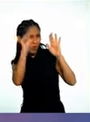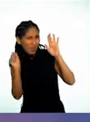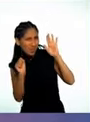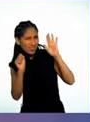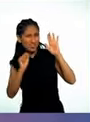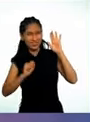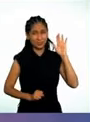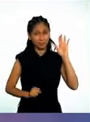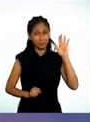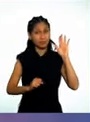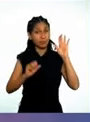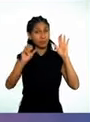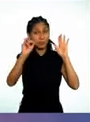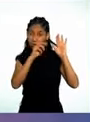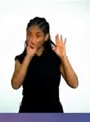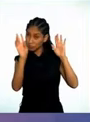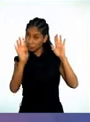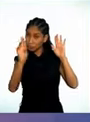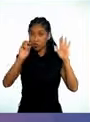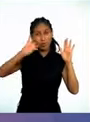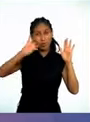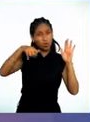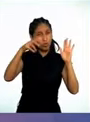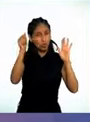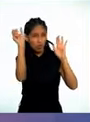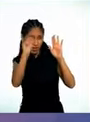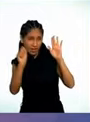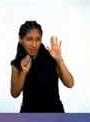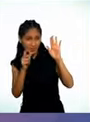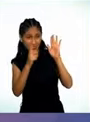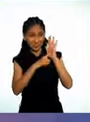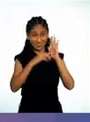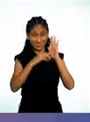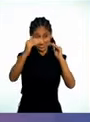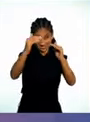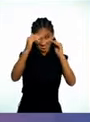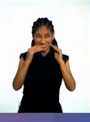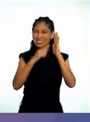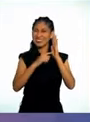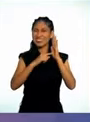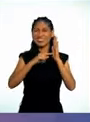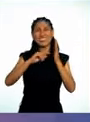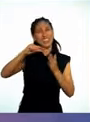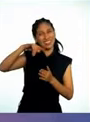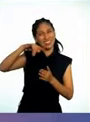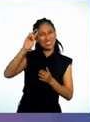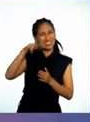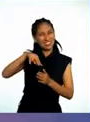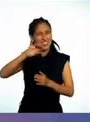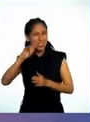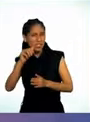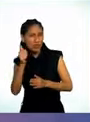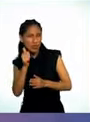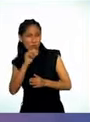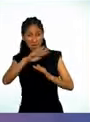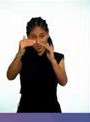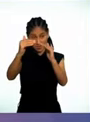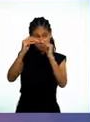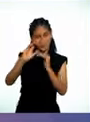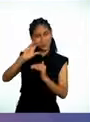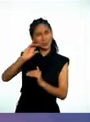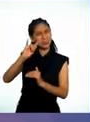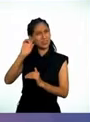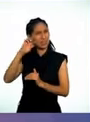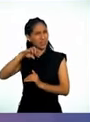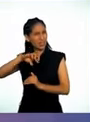señor granjas cupcakes hollywood quinua haba game al